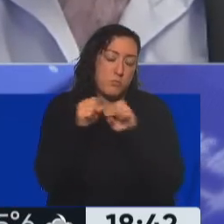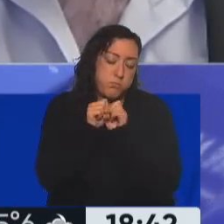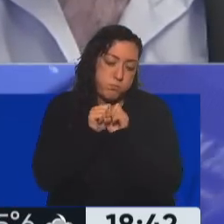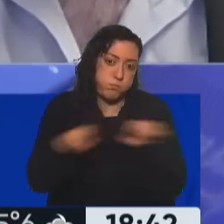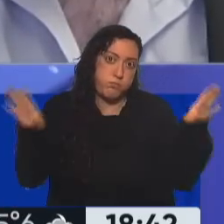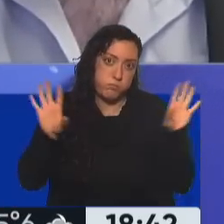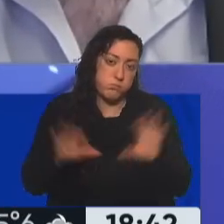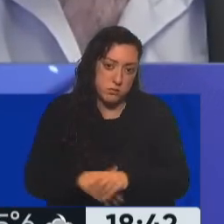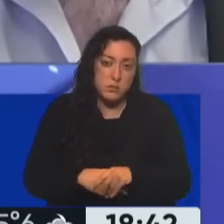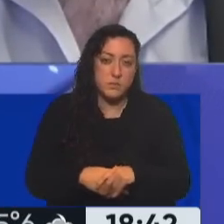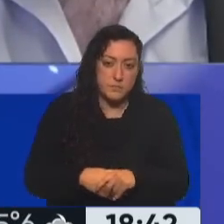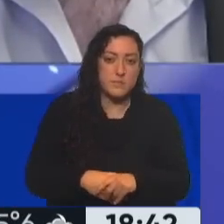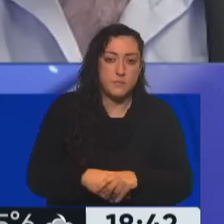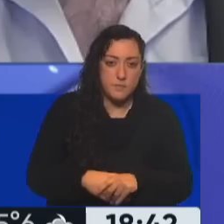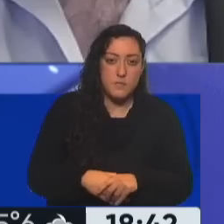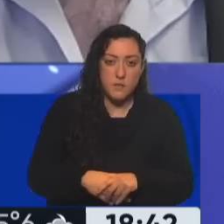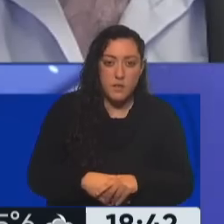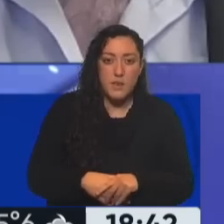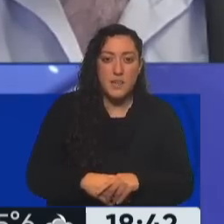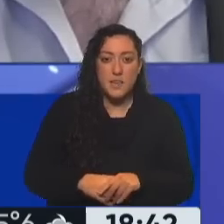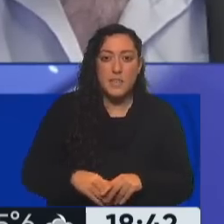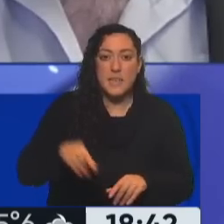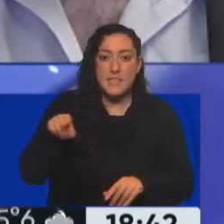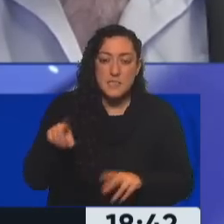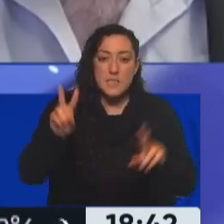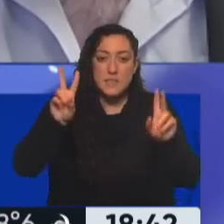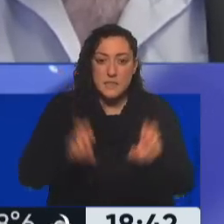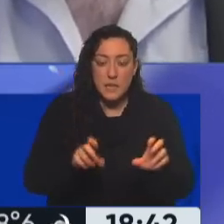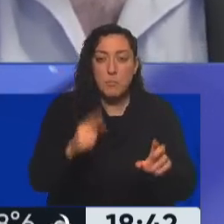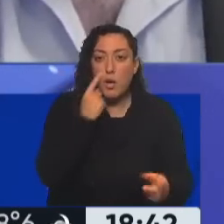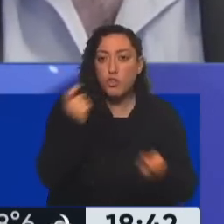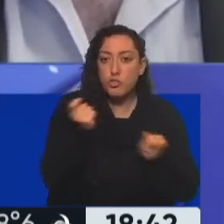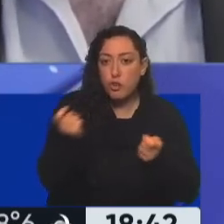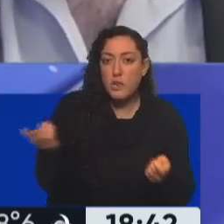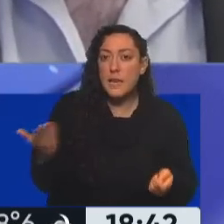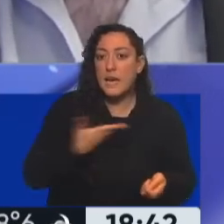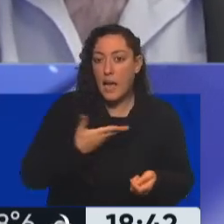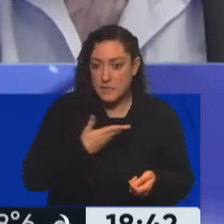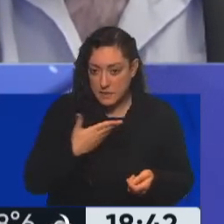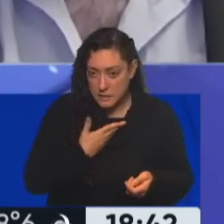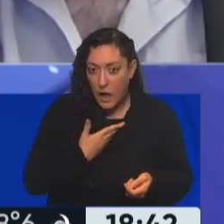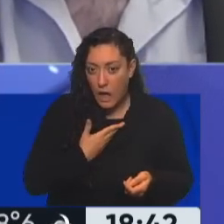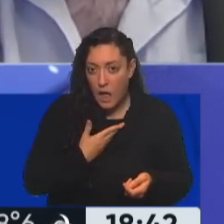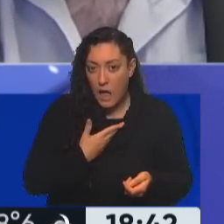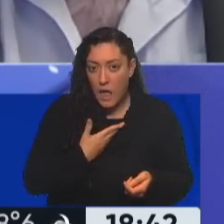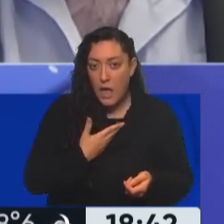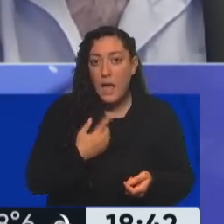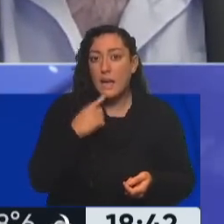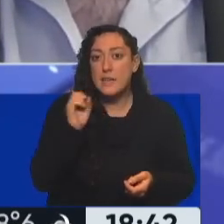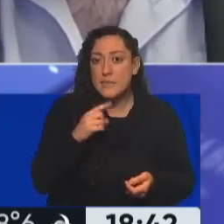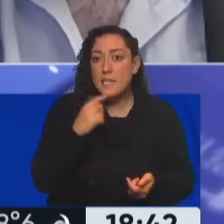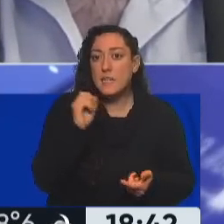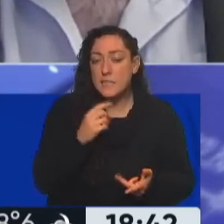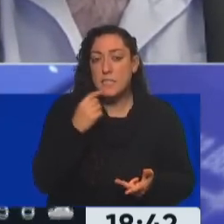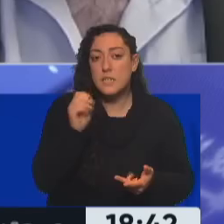nivel internacional. ¿Crees que si esto y el hecho de tomar el control de Gaza intensifica justamente las críticas en Europa?